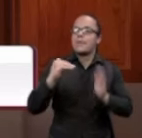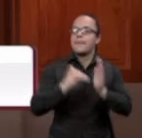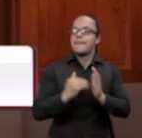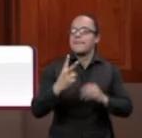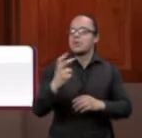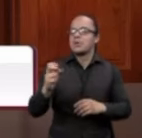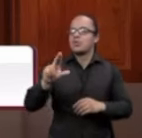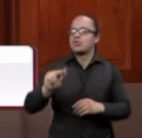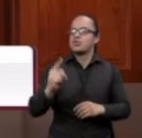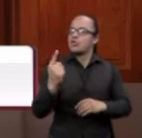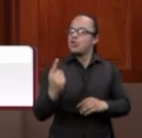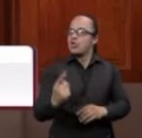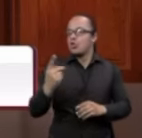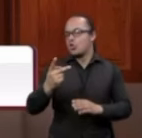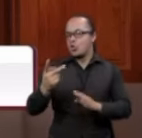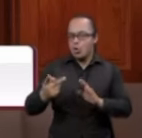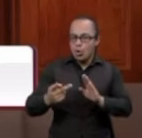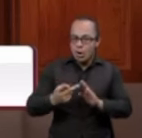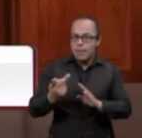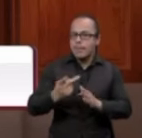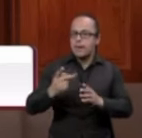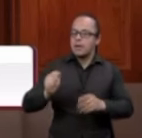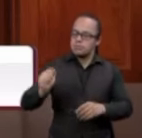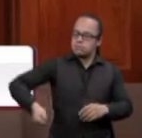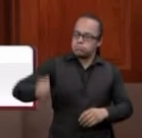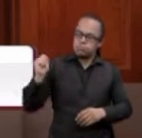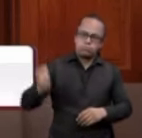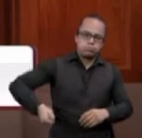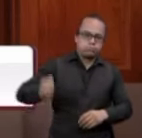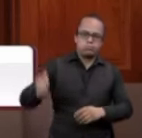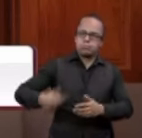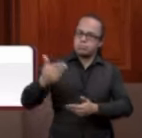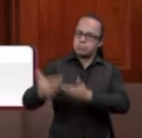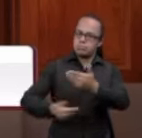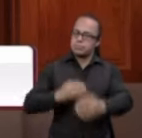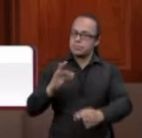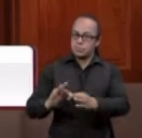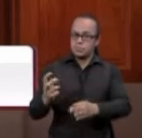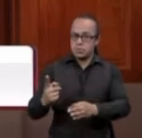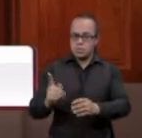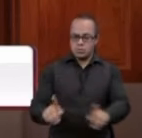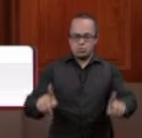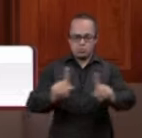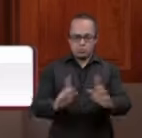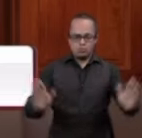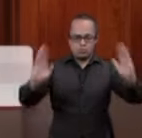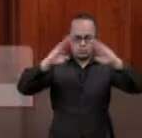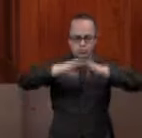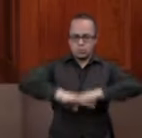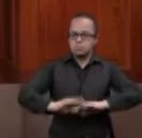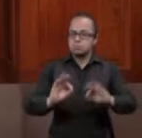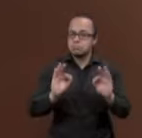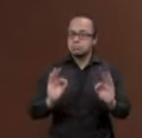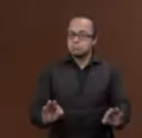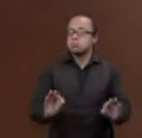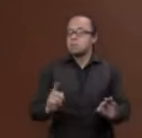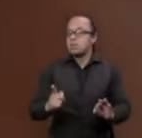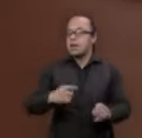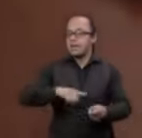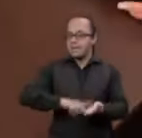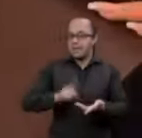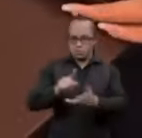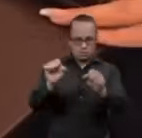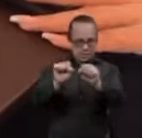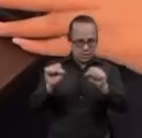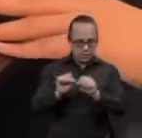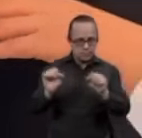29.781 asuntos. De estos, más de la mitad se han resuelto por conciliación intrajudicial. Asumir